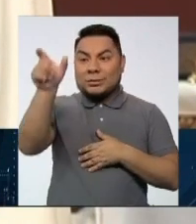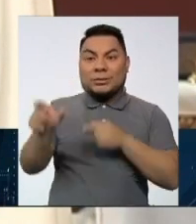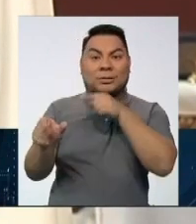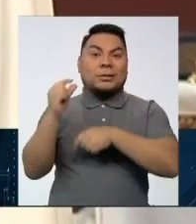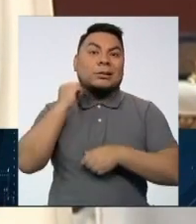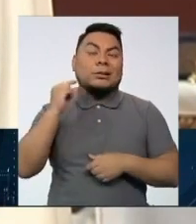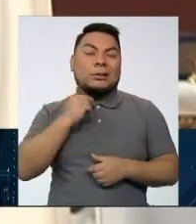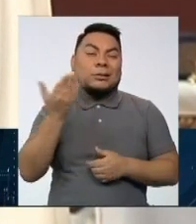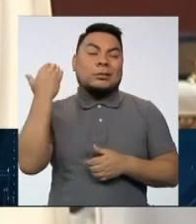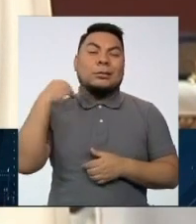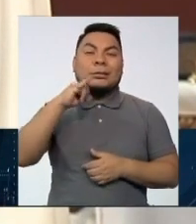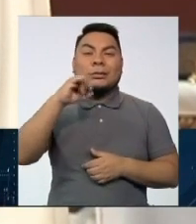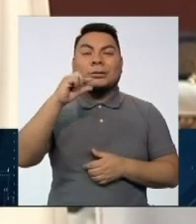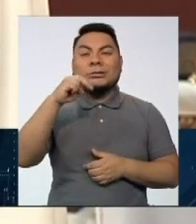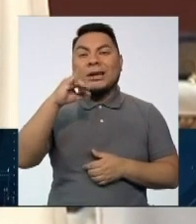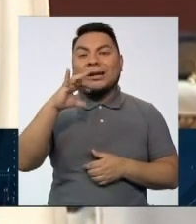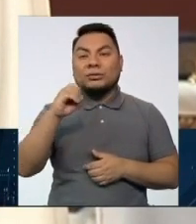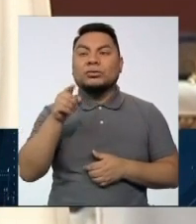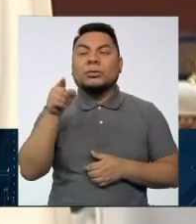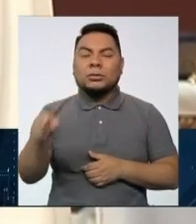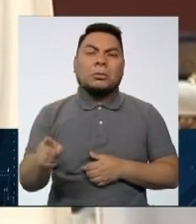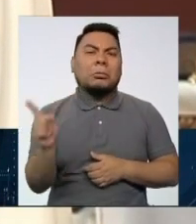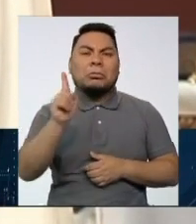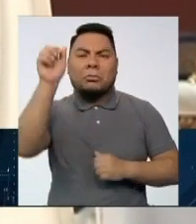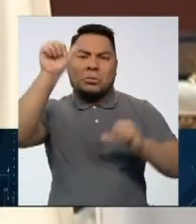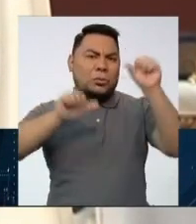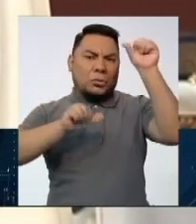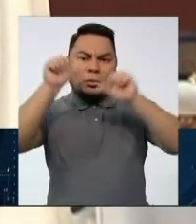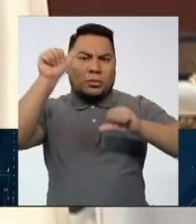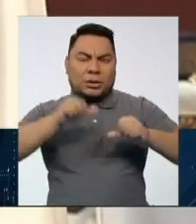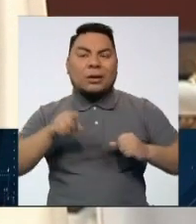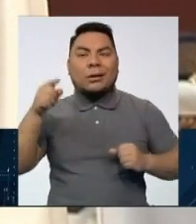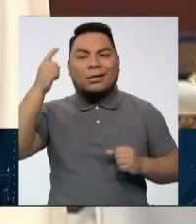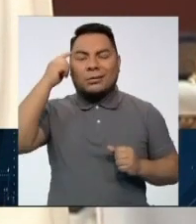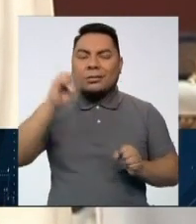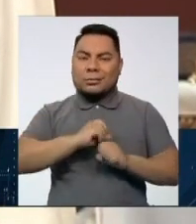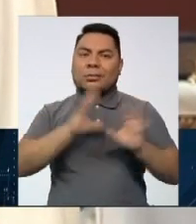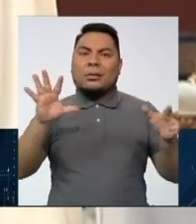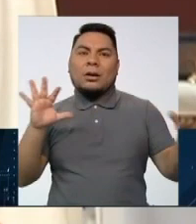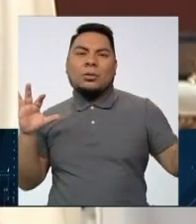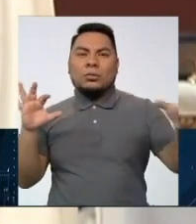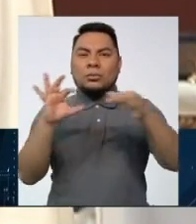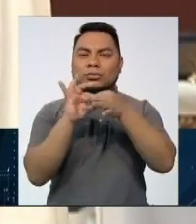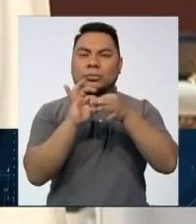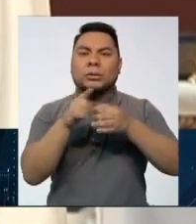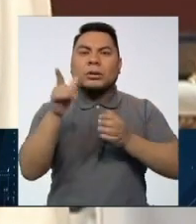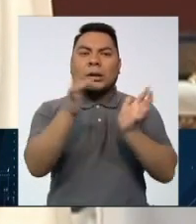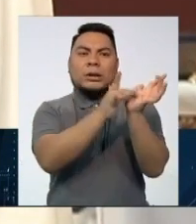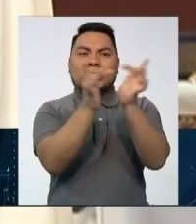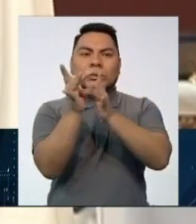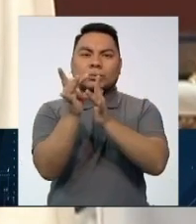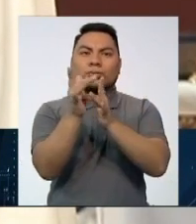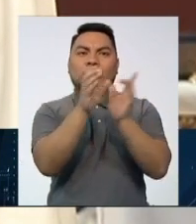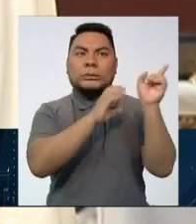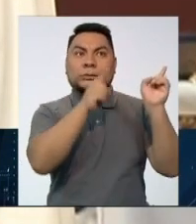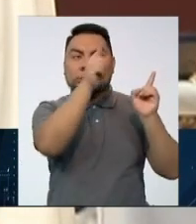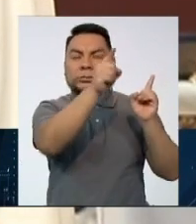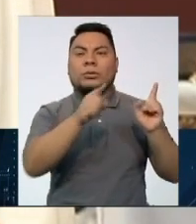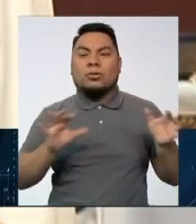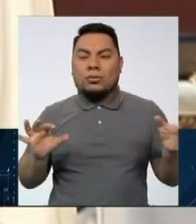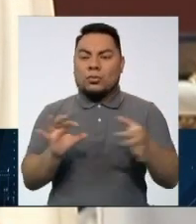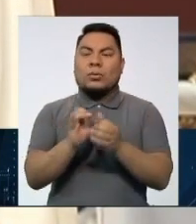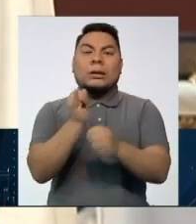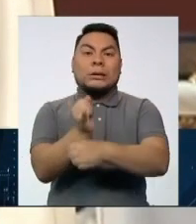duda de la íntima e indestructible unión que se da entre Cristo y la Iglesia.